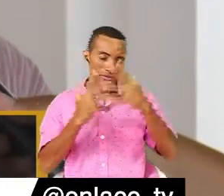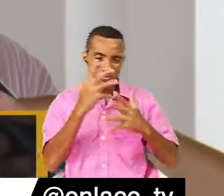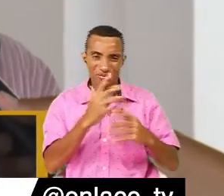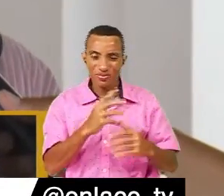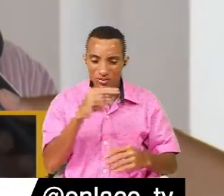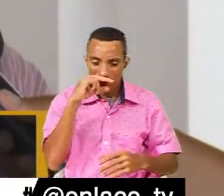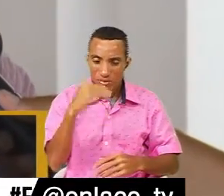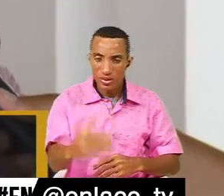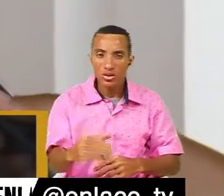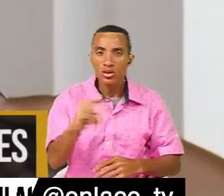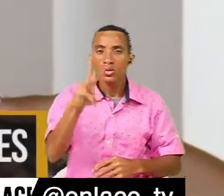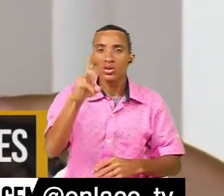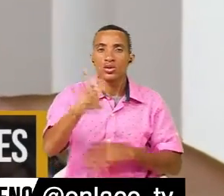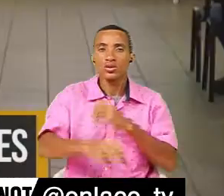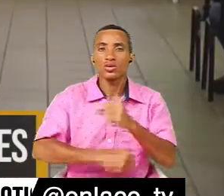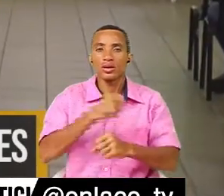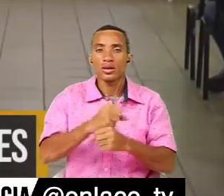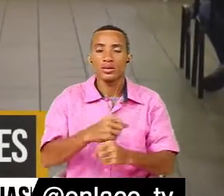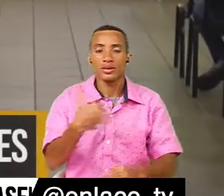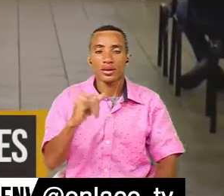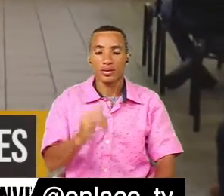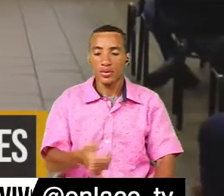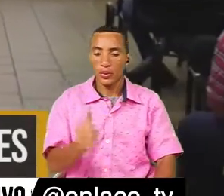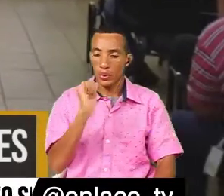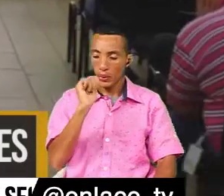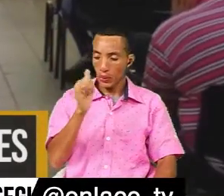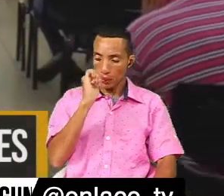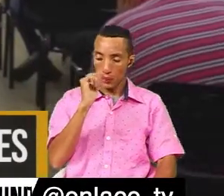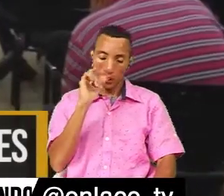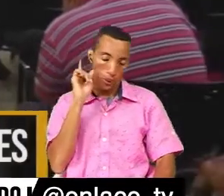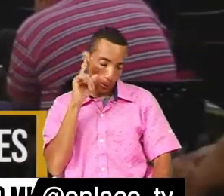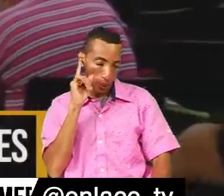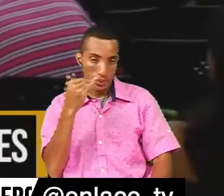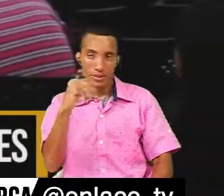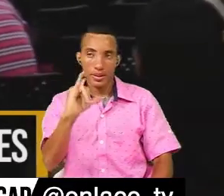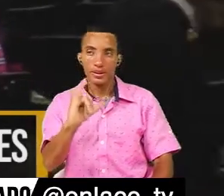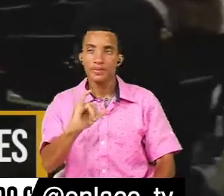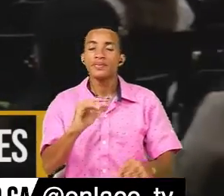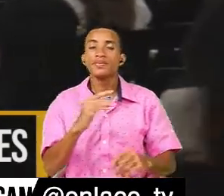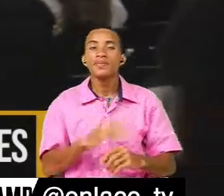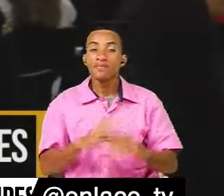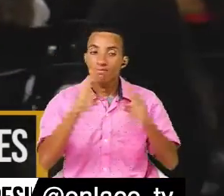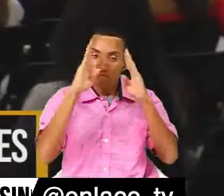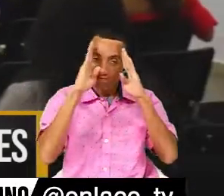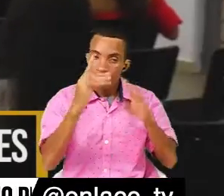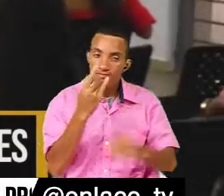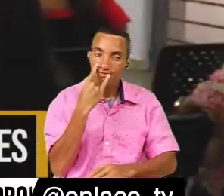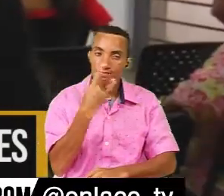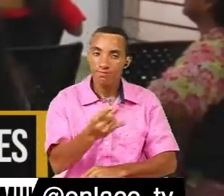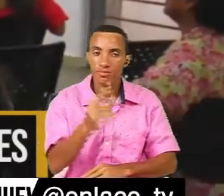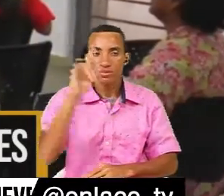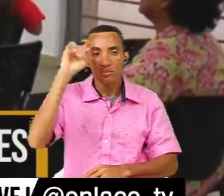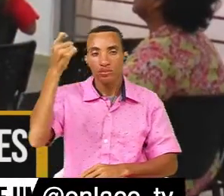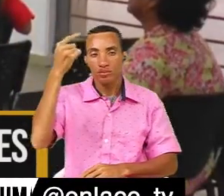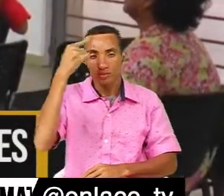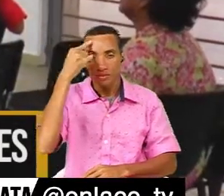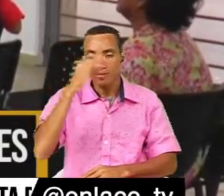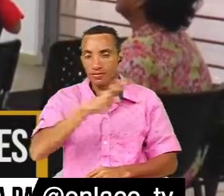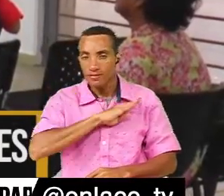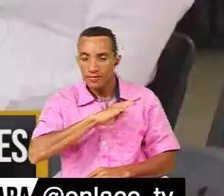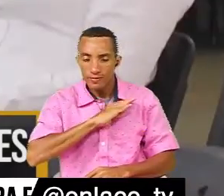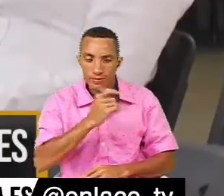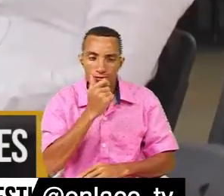que ya consumen sustancias alcohólicas. El funcionario ha resaltado el interés del gobierno municipal de tener entre las metas el plan de desarrollo, la construcción